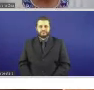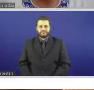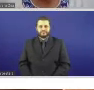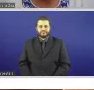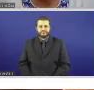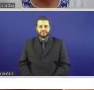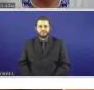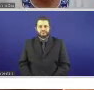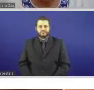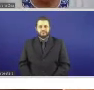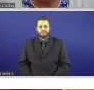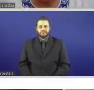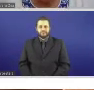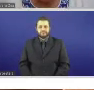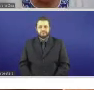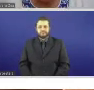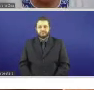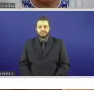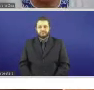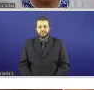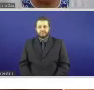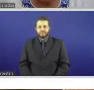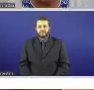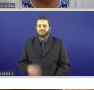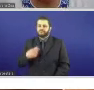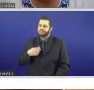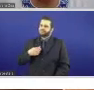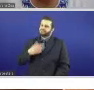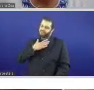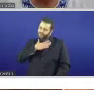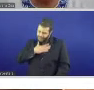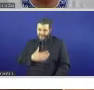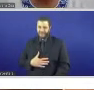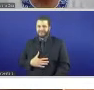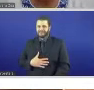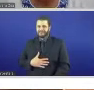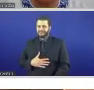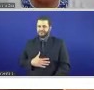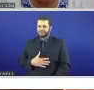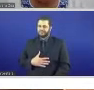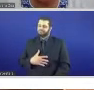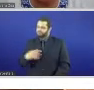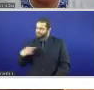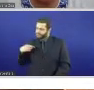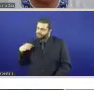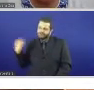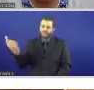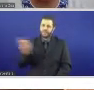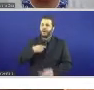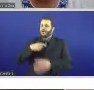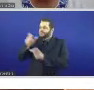Me gustaría que pudiéramos entender que no hay una sola forma